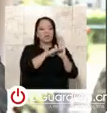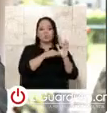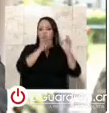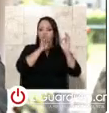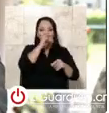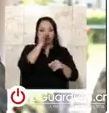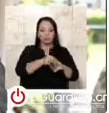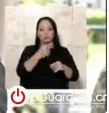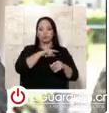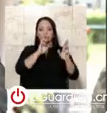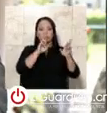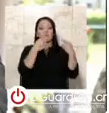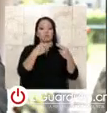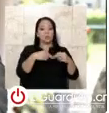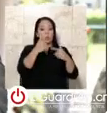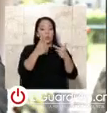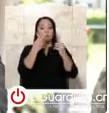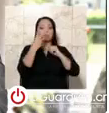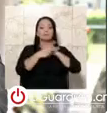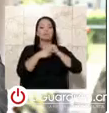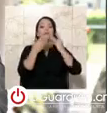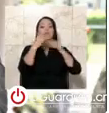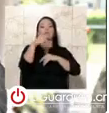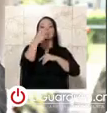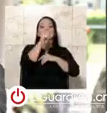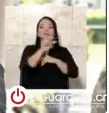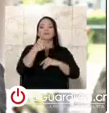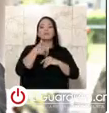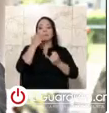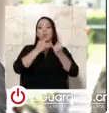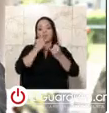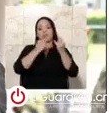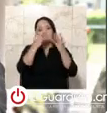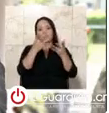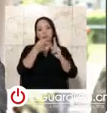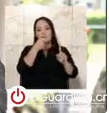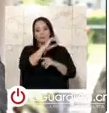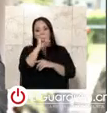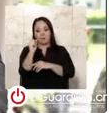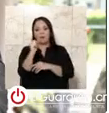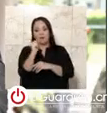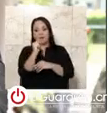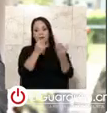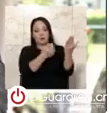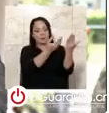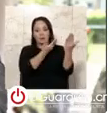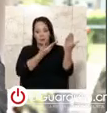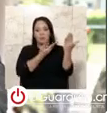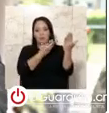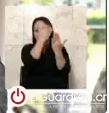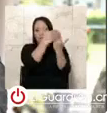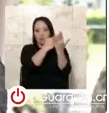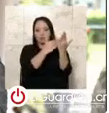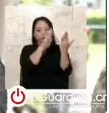hemos reunido ya varias veces y esperamos que la próxima semana tengamos la última información de la Caja, de las bases de datos